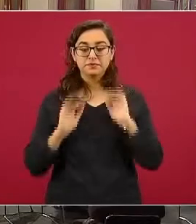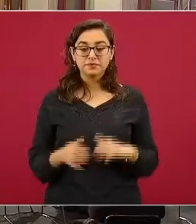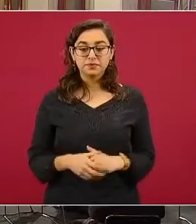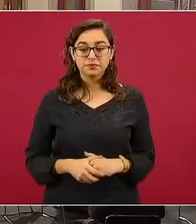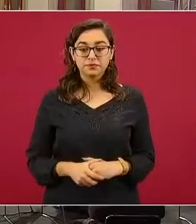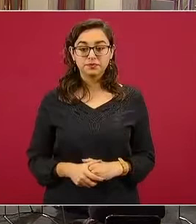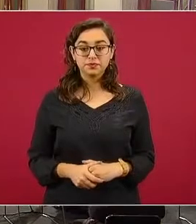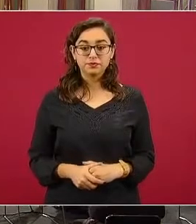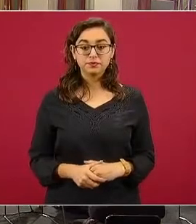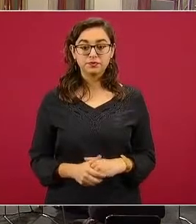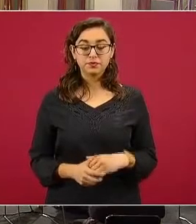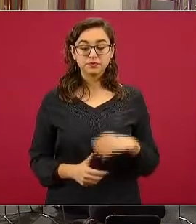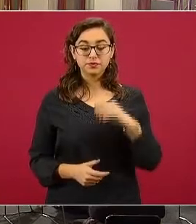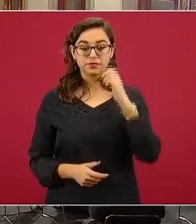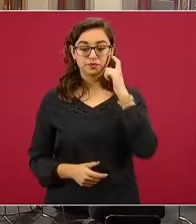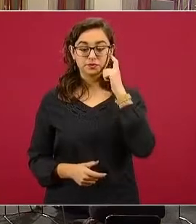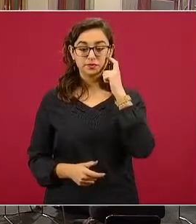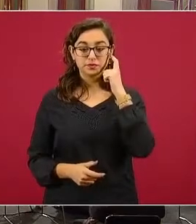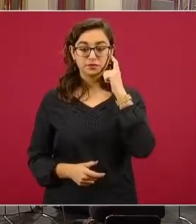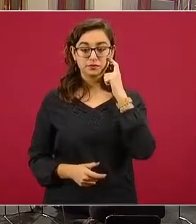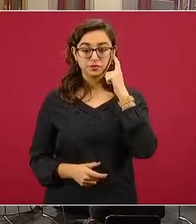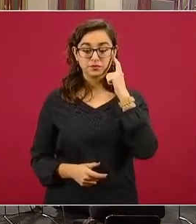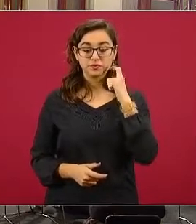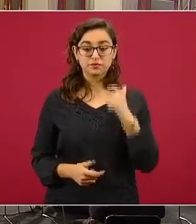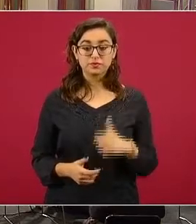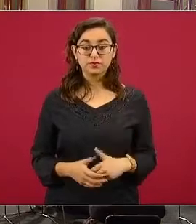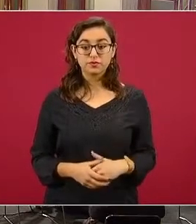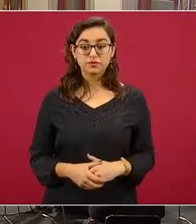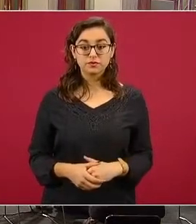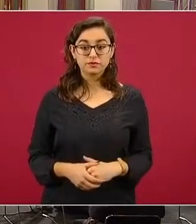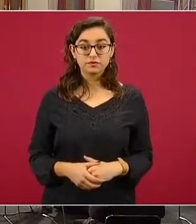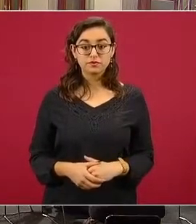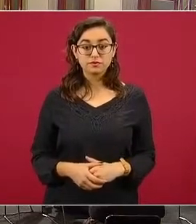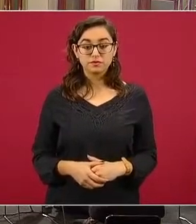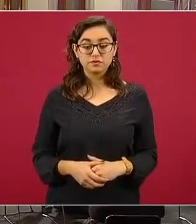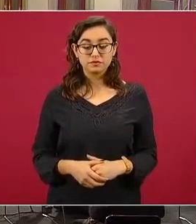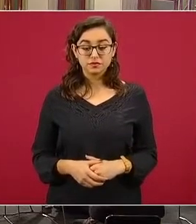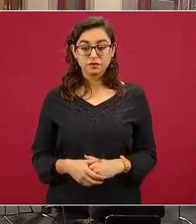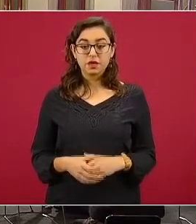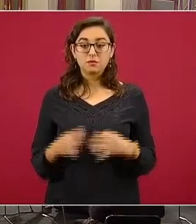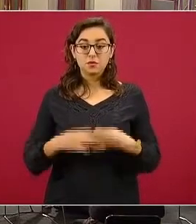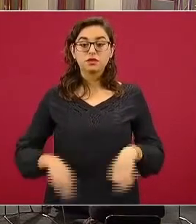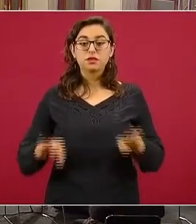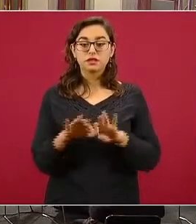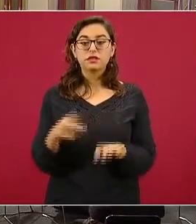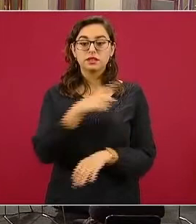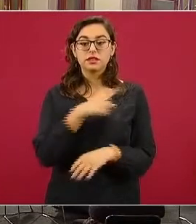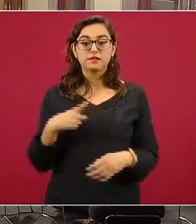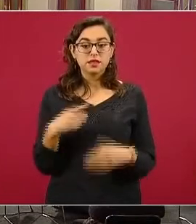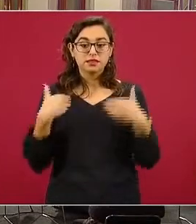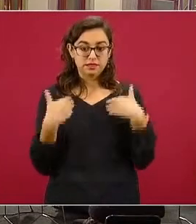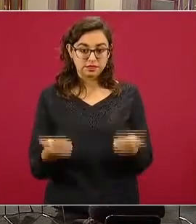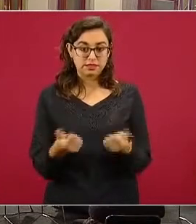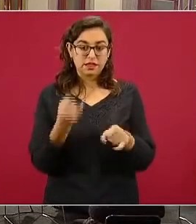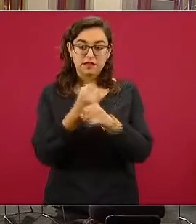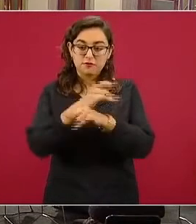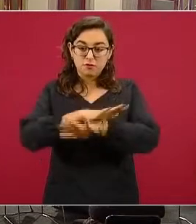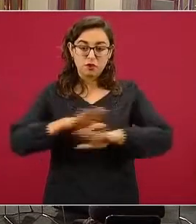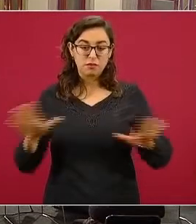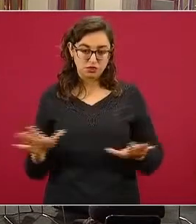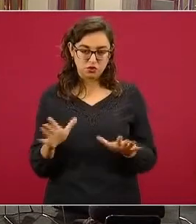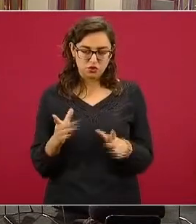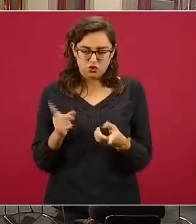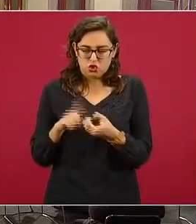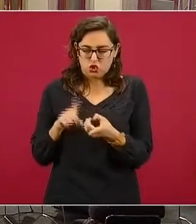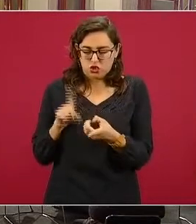En general, es muy importante tener claridad de dónde se produce la información y cuáles son las responsabilidades que